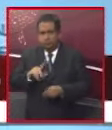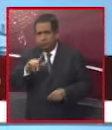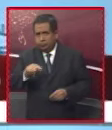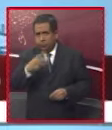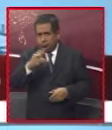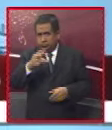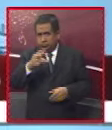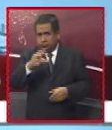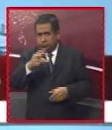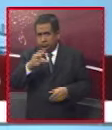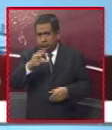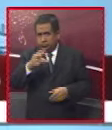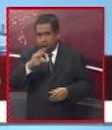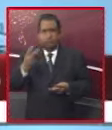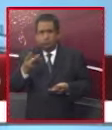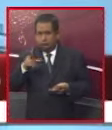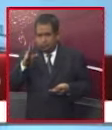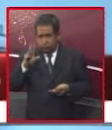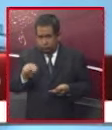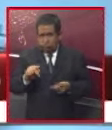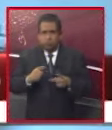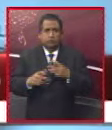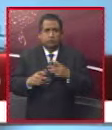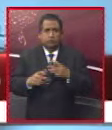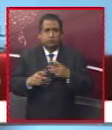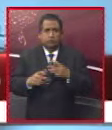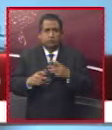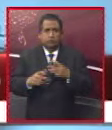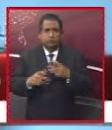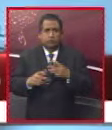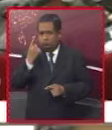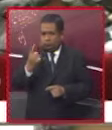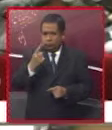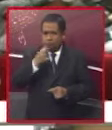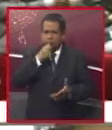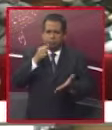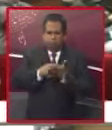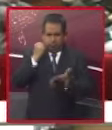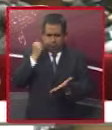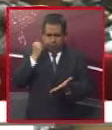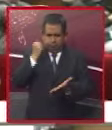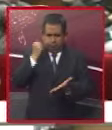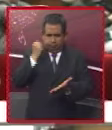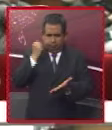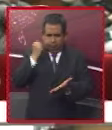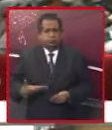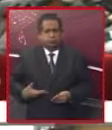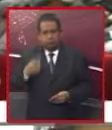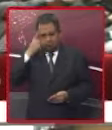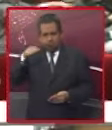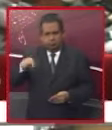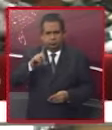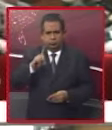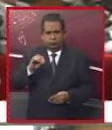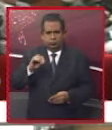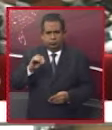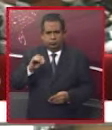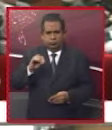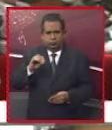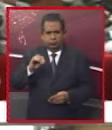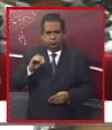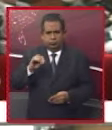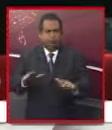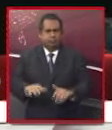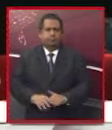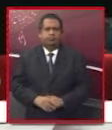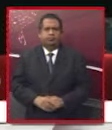La minuta se evaluó en lo particular con 73 votos a favor, 24 en contra y una abstención y se envió al Ejecutivo para su publicación en el Diario